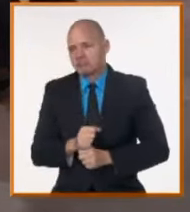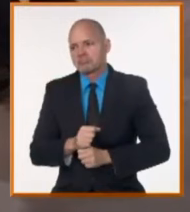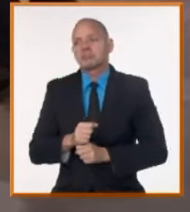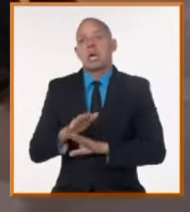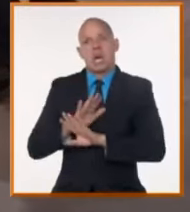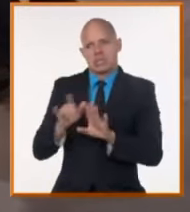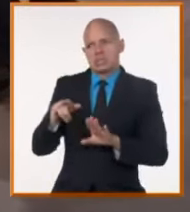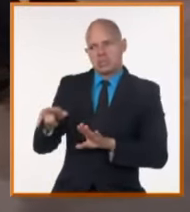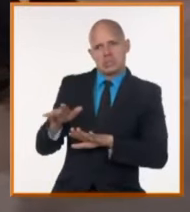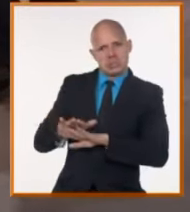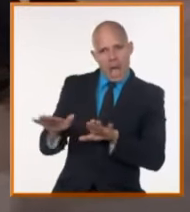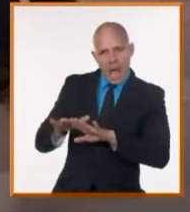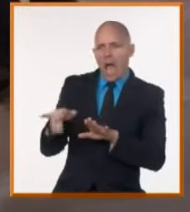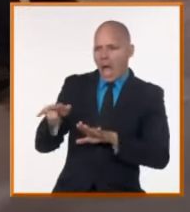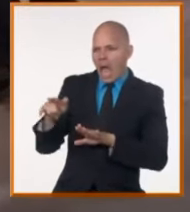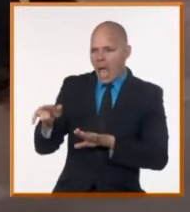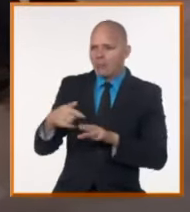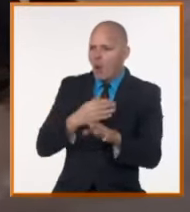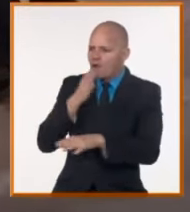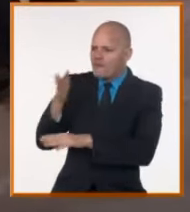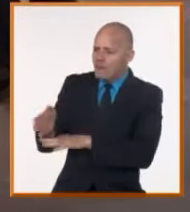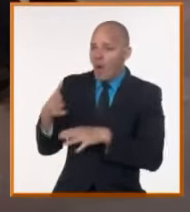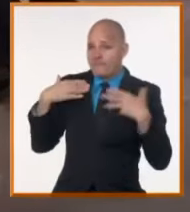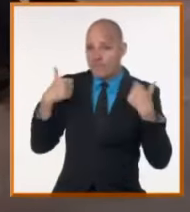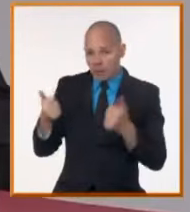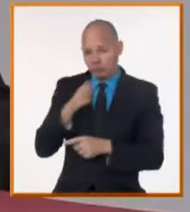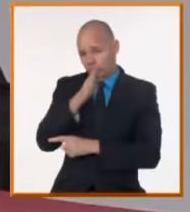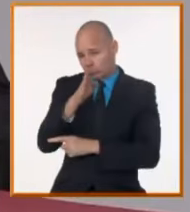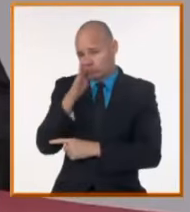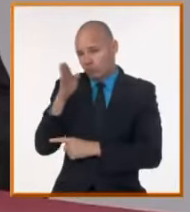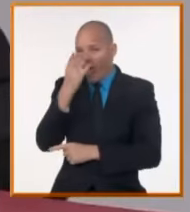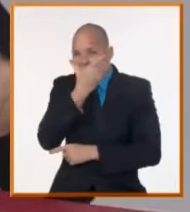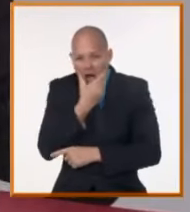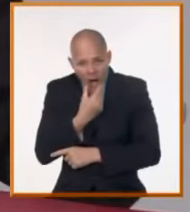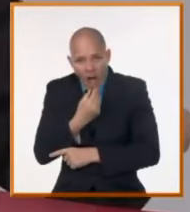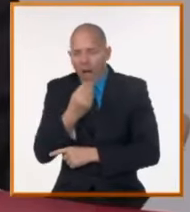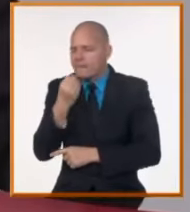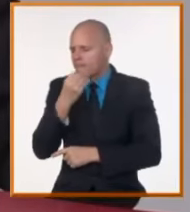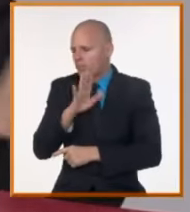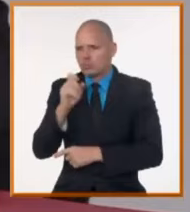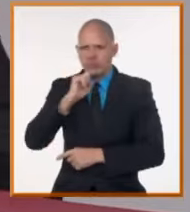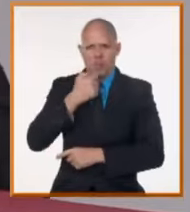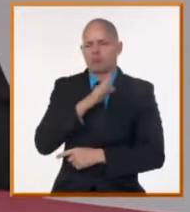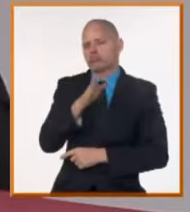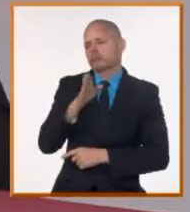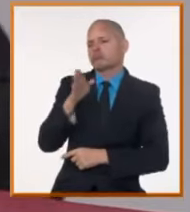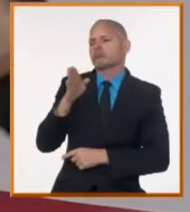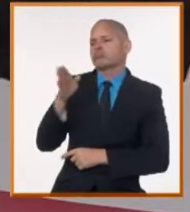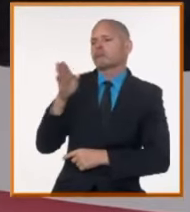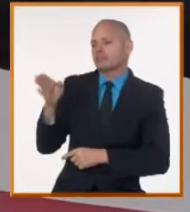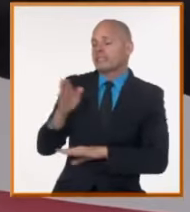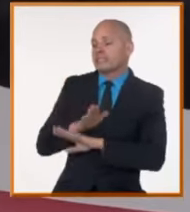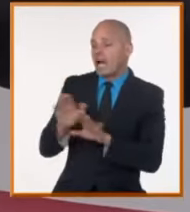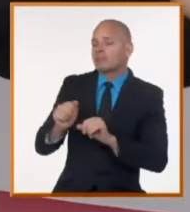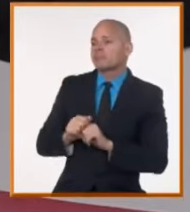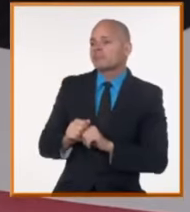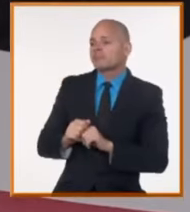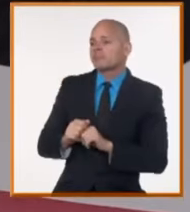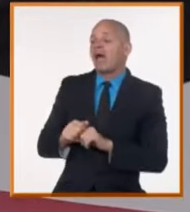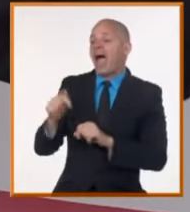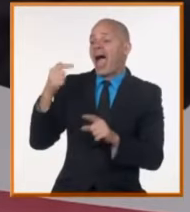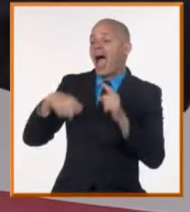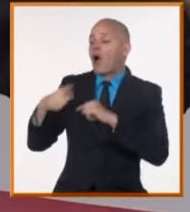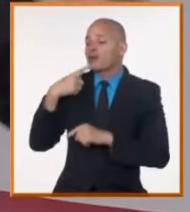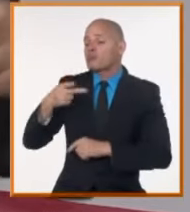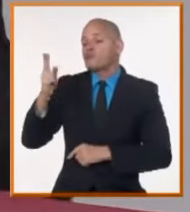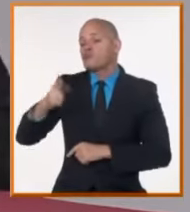a la guerra de Inglaterra y Estados Unidos, que duró 2 años, de 1812 a 1814. Y cuando termina la guerra, lo mandan de embajador para Gran Bretaña. Y